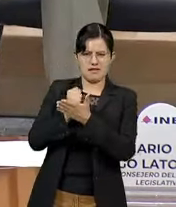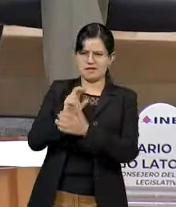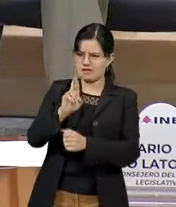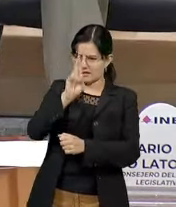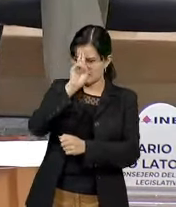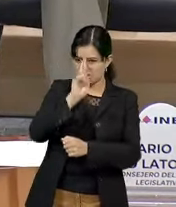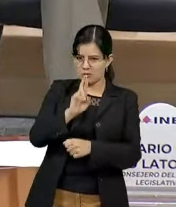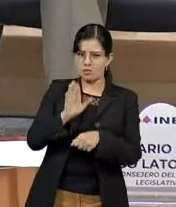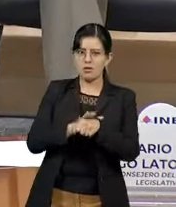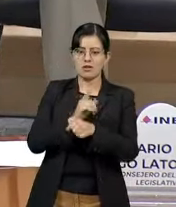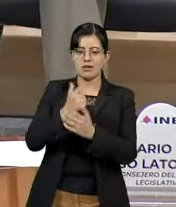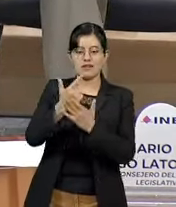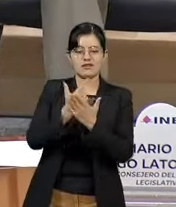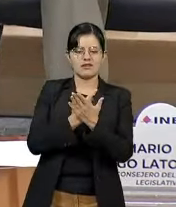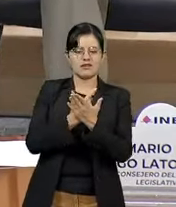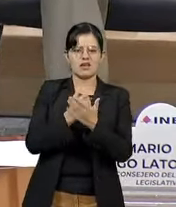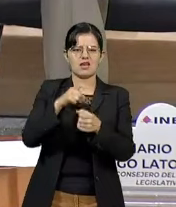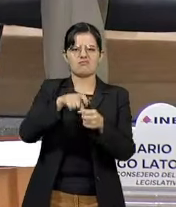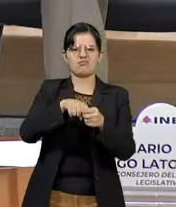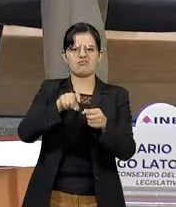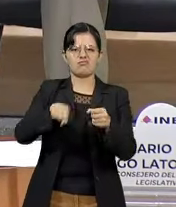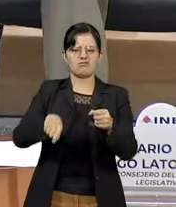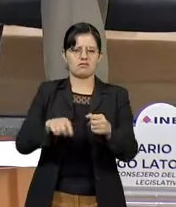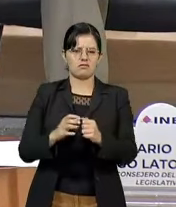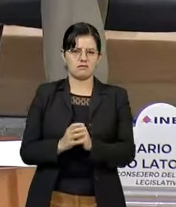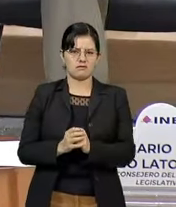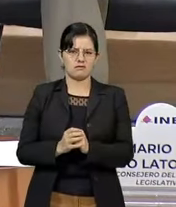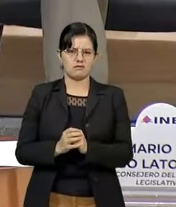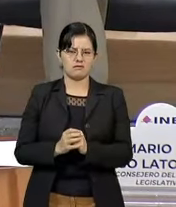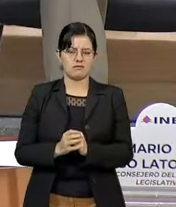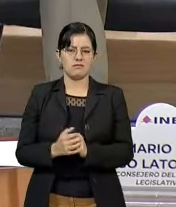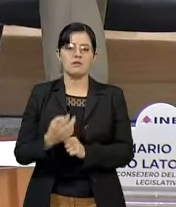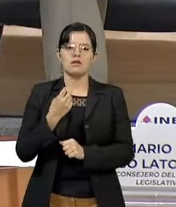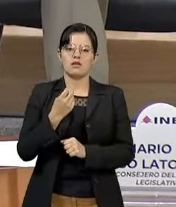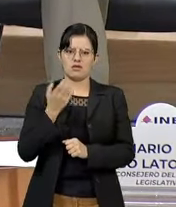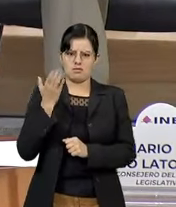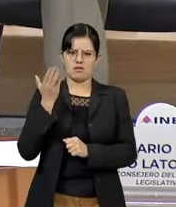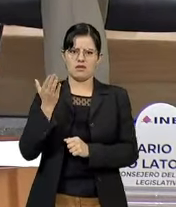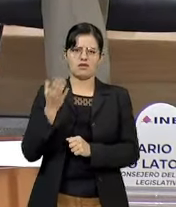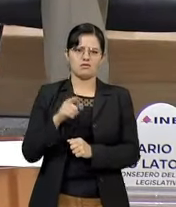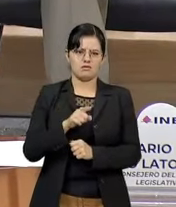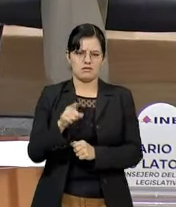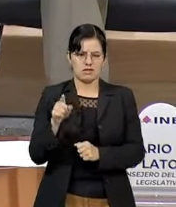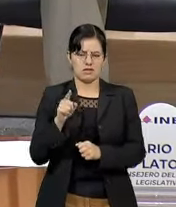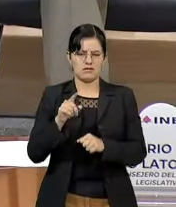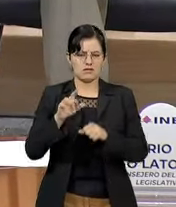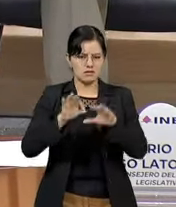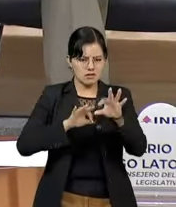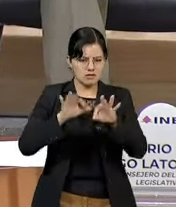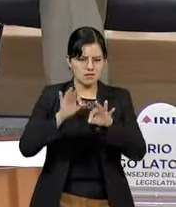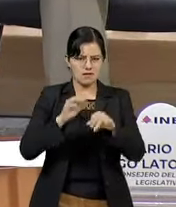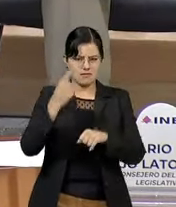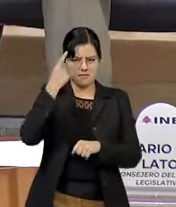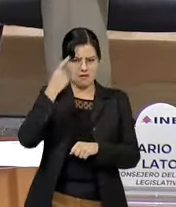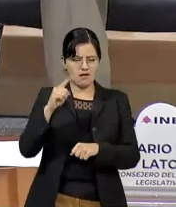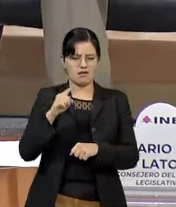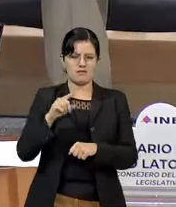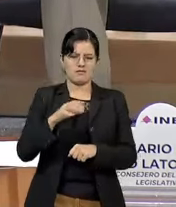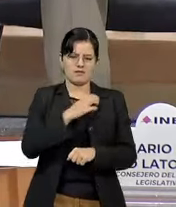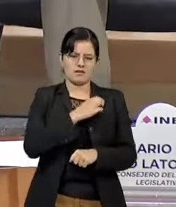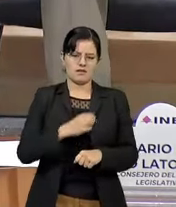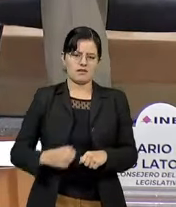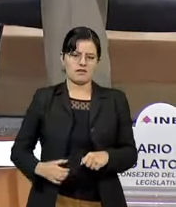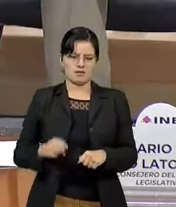exir de la lista de presidenciables por lo que solicitó se realice una elección Primaria para elegir candidato de morena a la